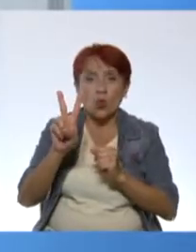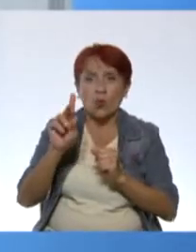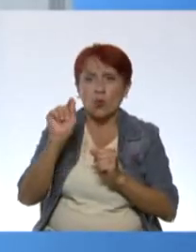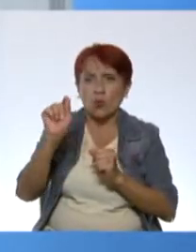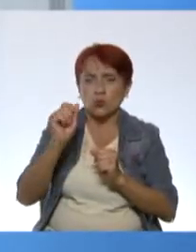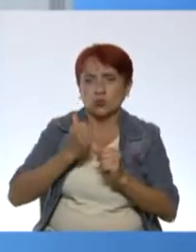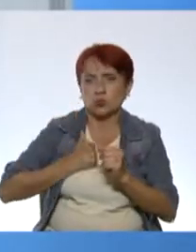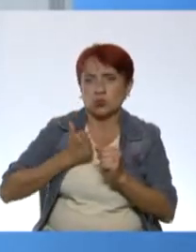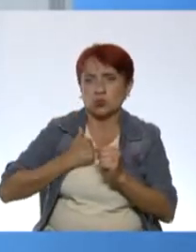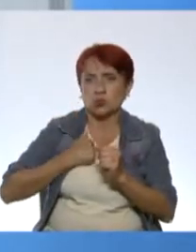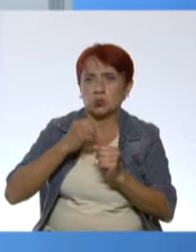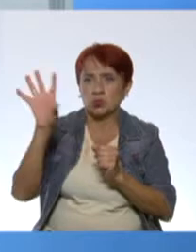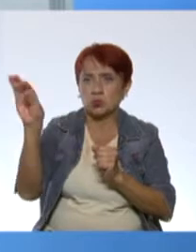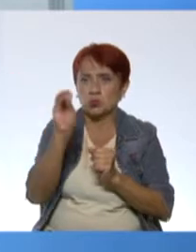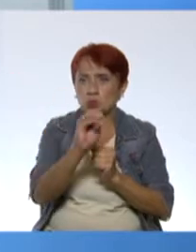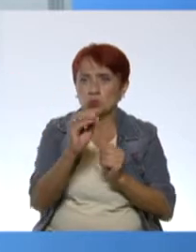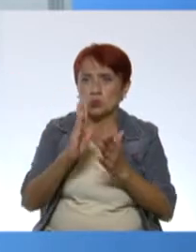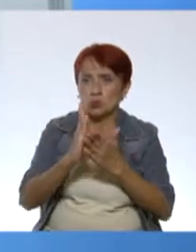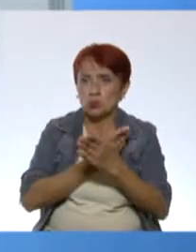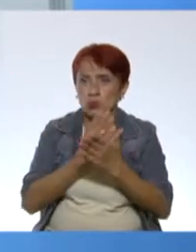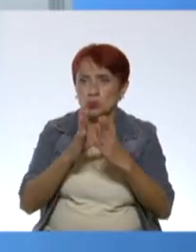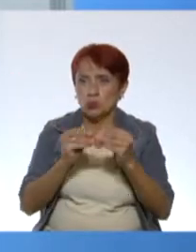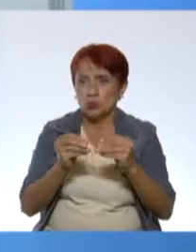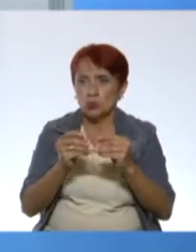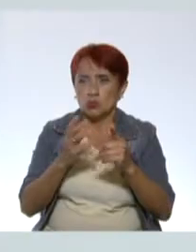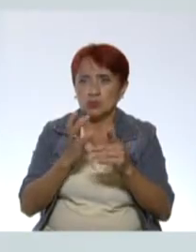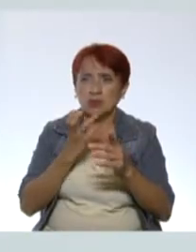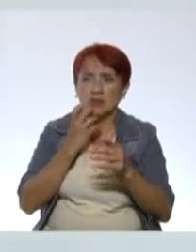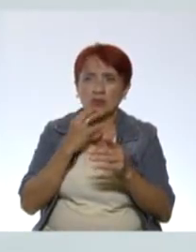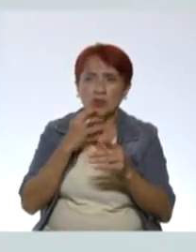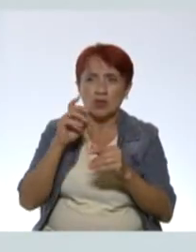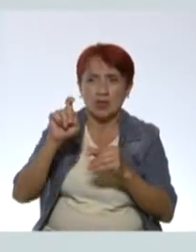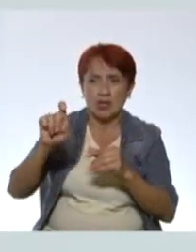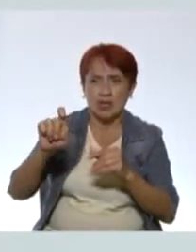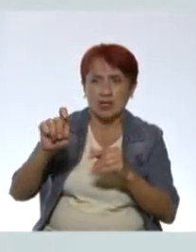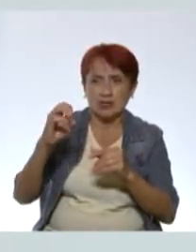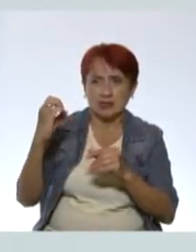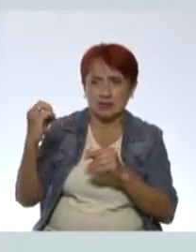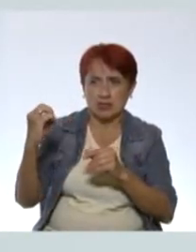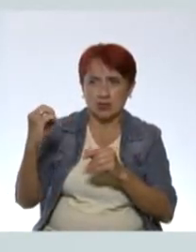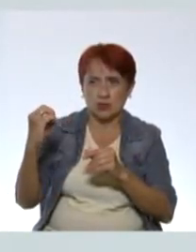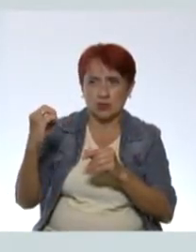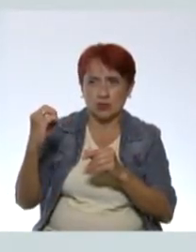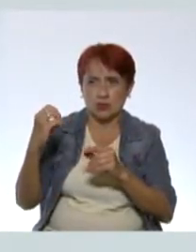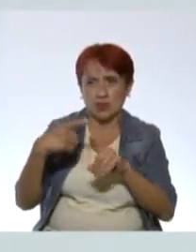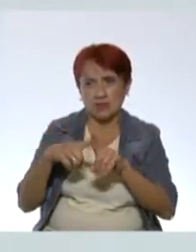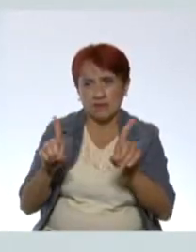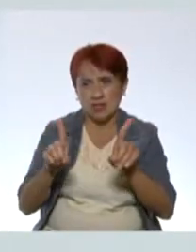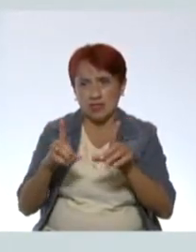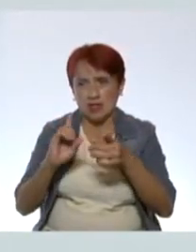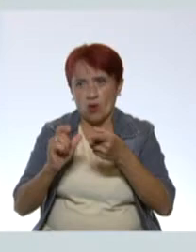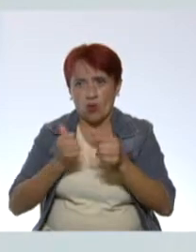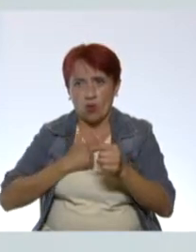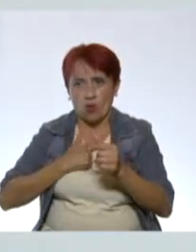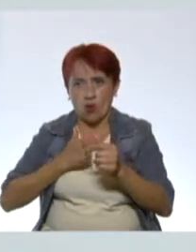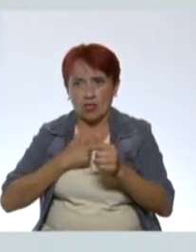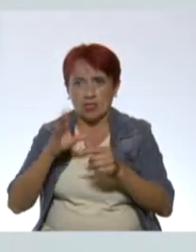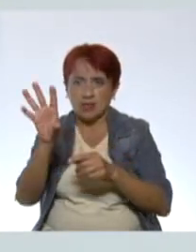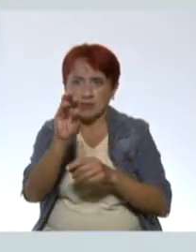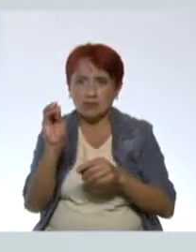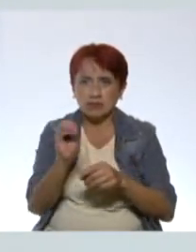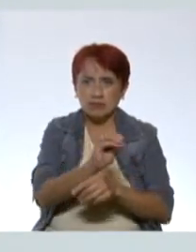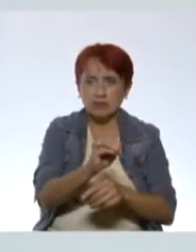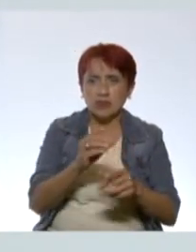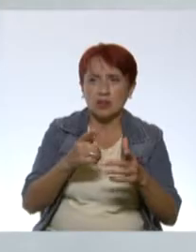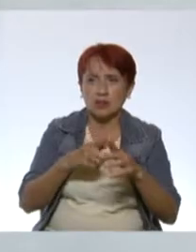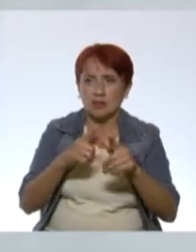que ustedes quieran. Cualquiera de ellos dos. Podemos decir que este va a ser x0 o que este va a ser x0. Es indiferente. Cualquiera de los dos que